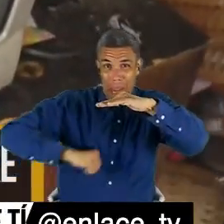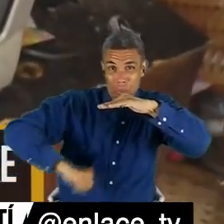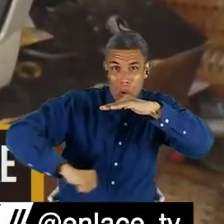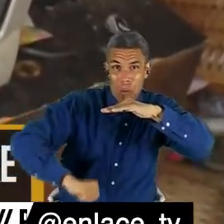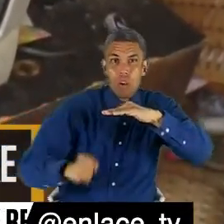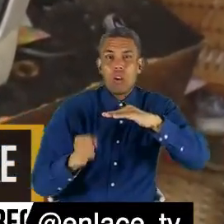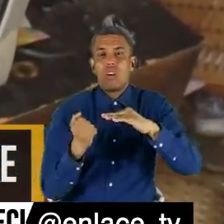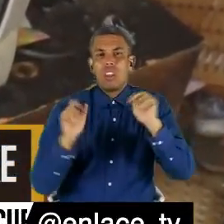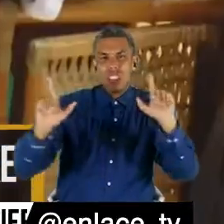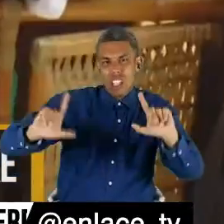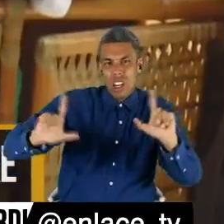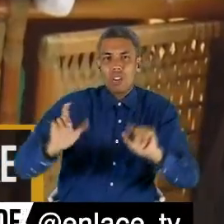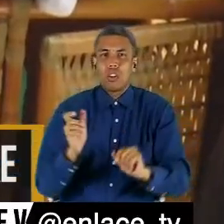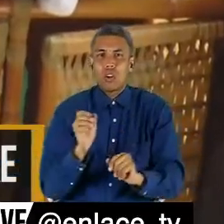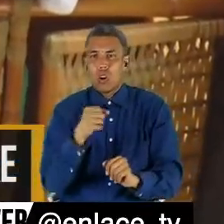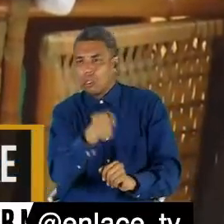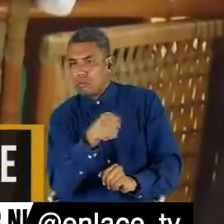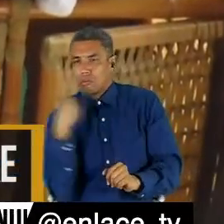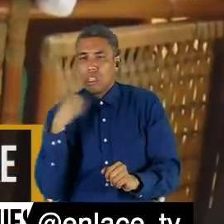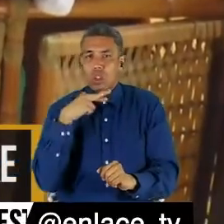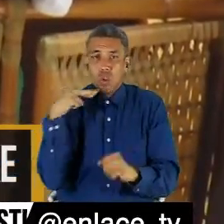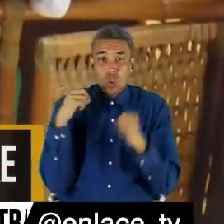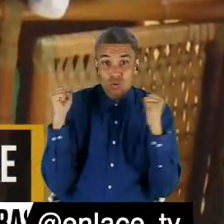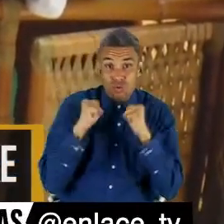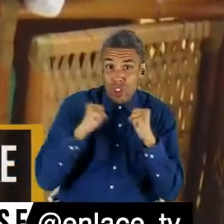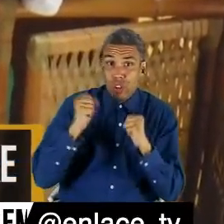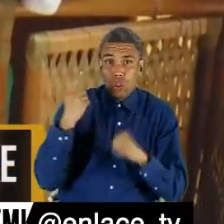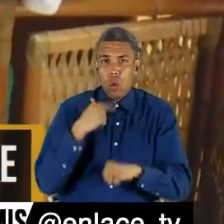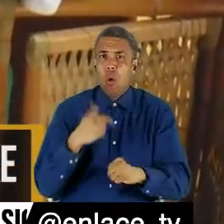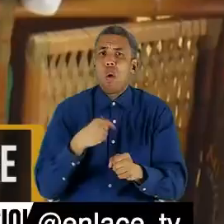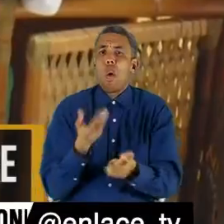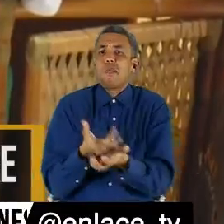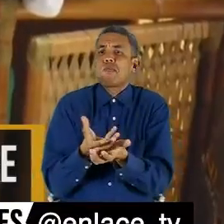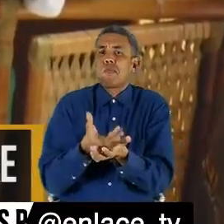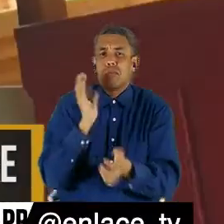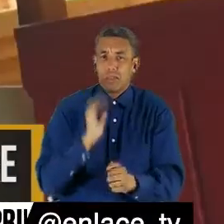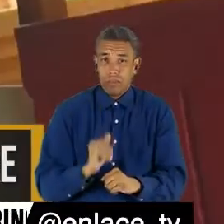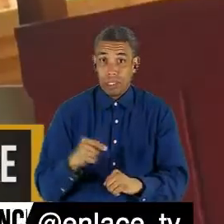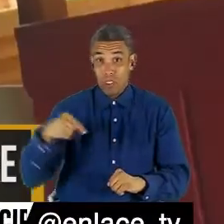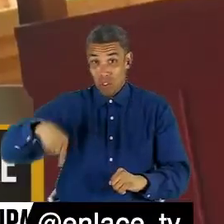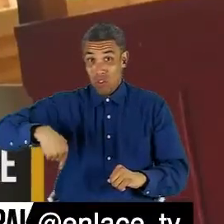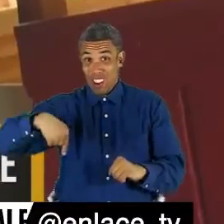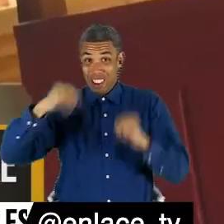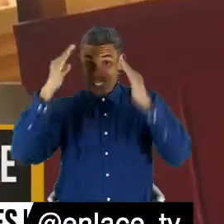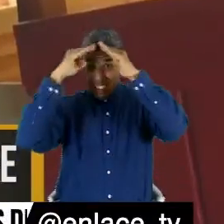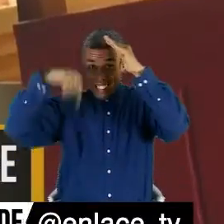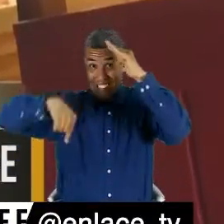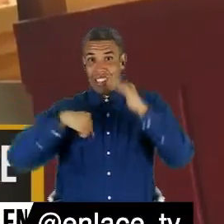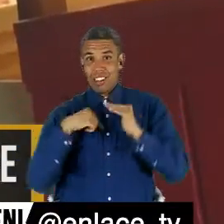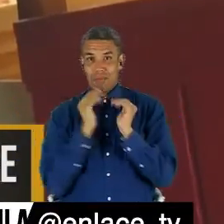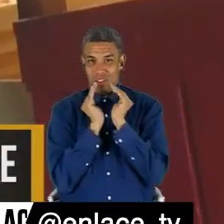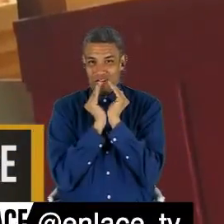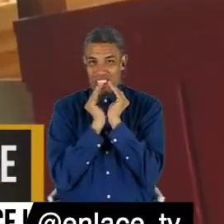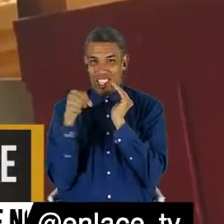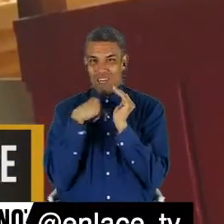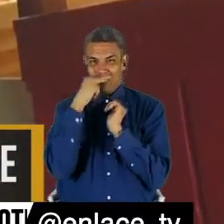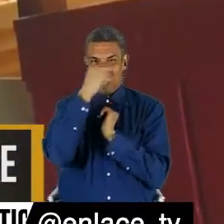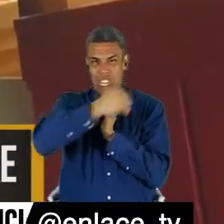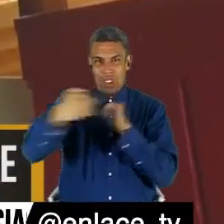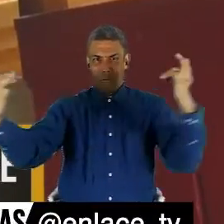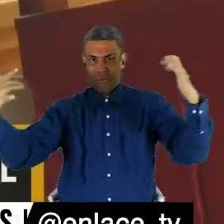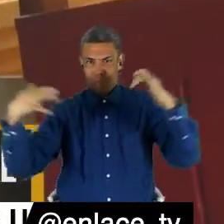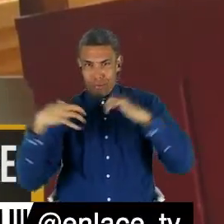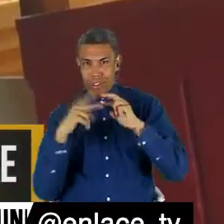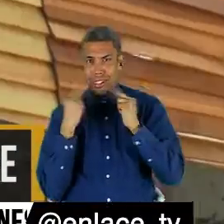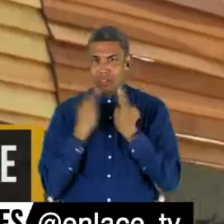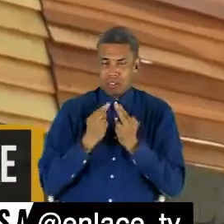televisor y todas las partes de mi hogar, del hogar de bienestar que tengo. Yo atiendo a 12 niños, hoy vinieron